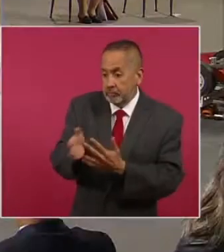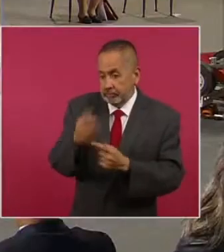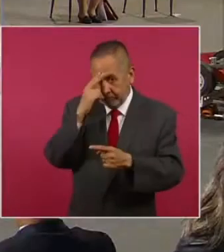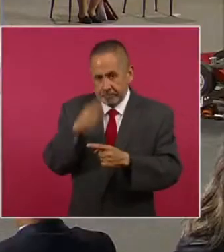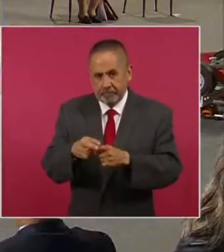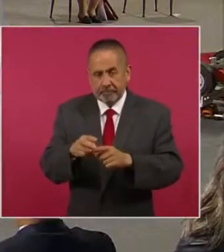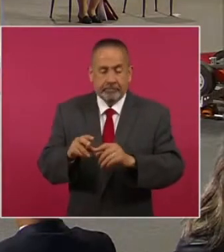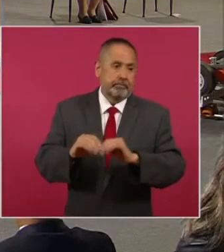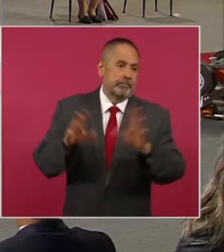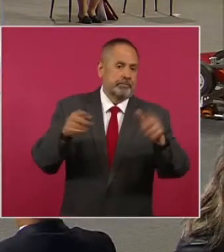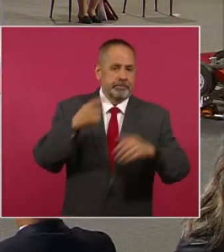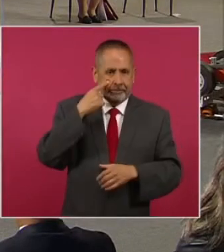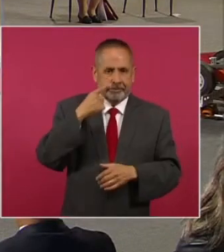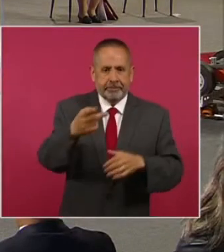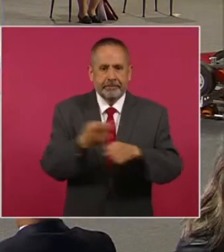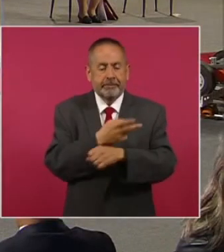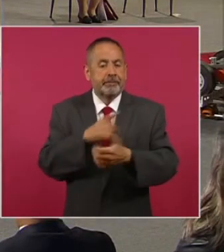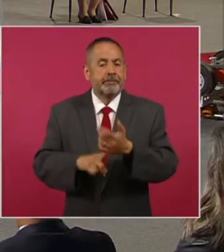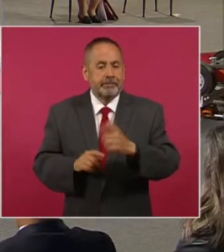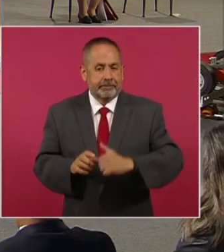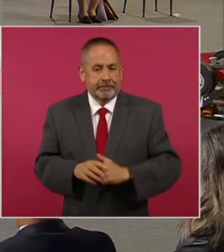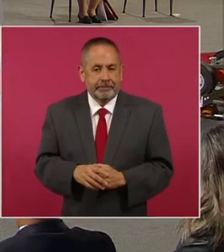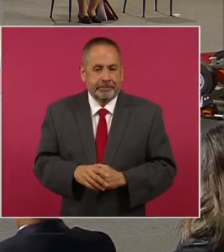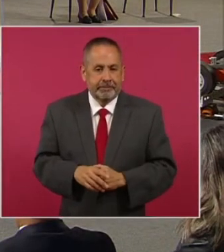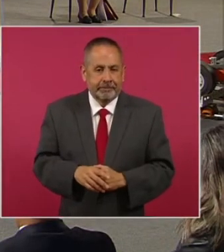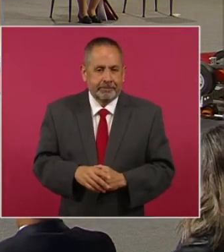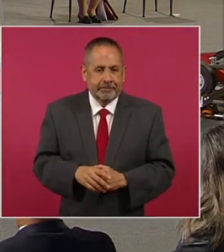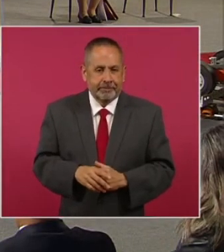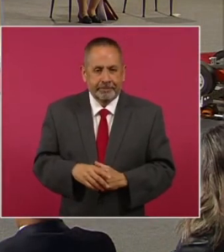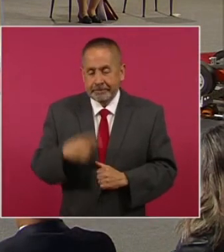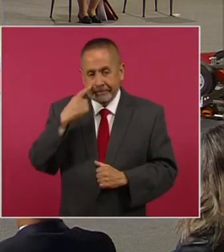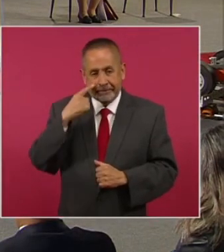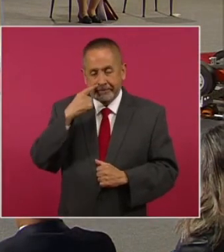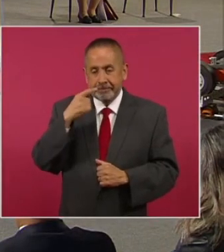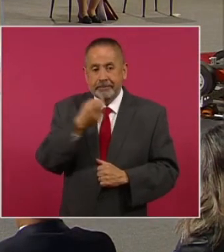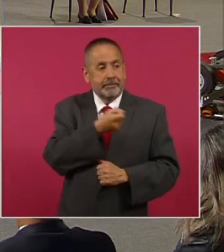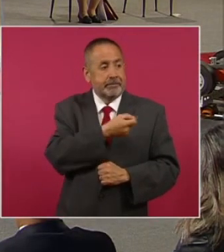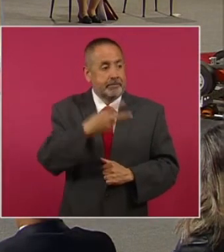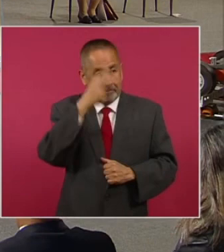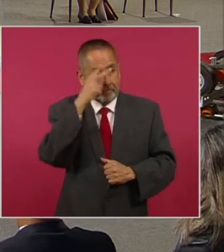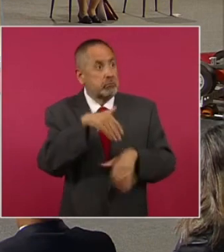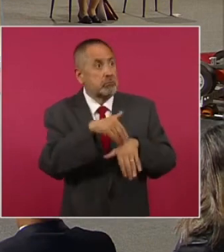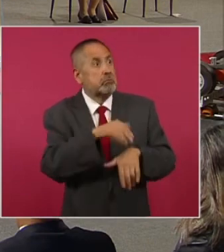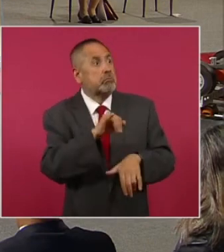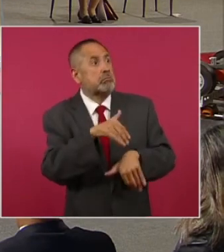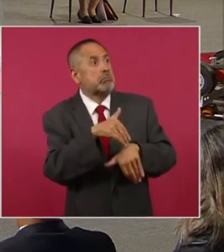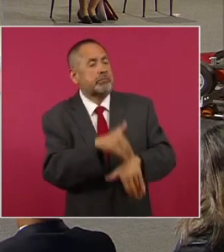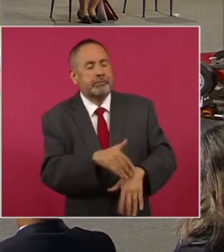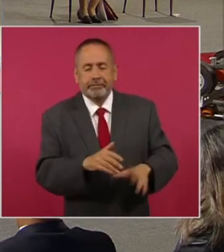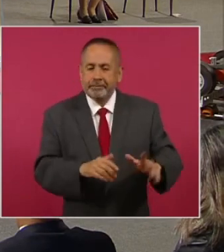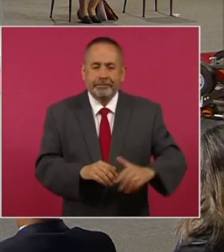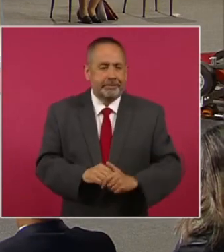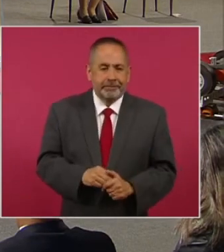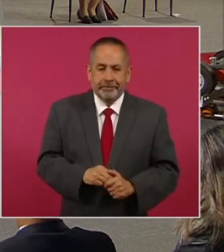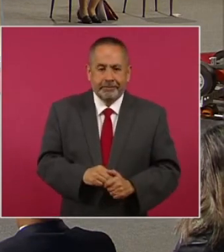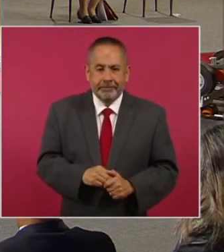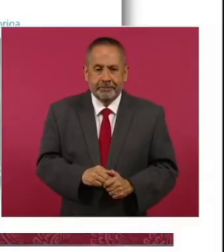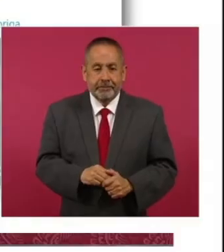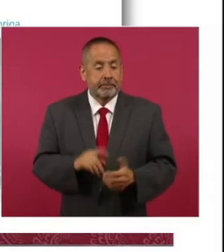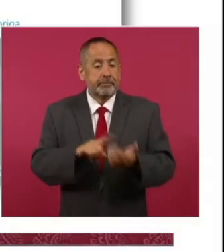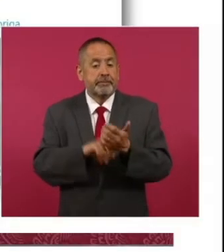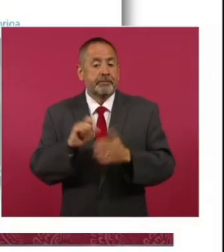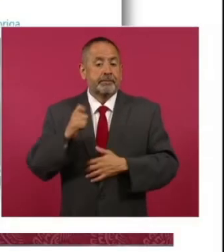periodistas mexicanos le hicieron segunda. Tras las posturas intervencionistas del